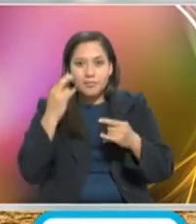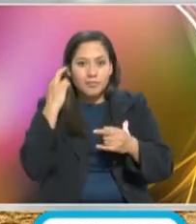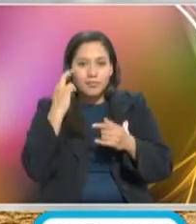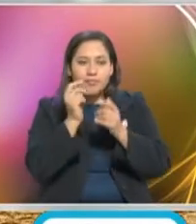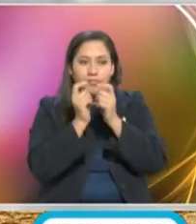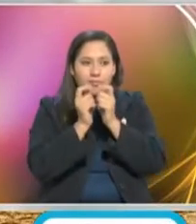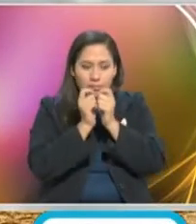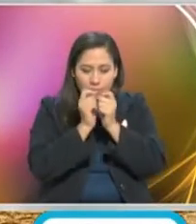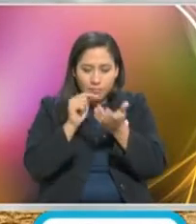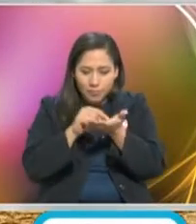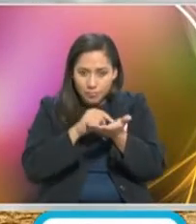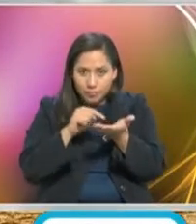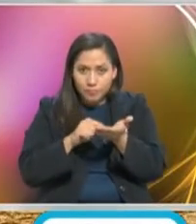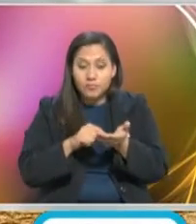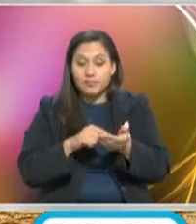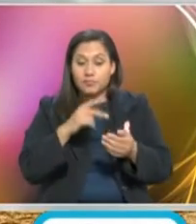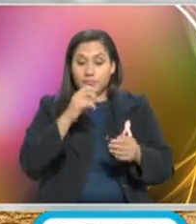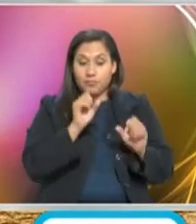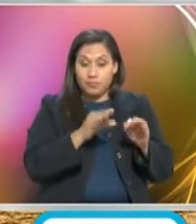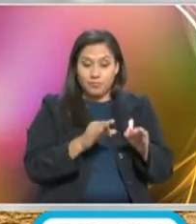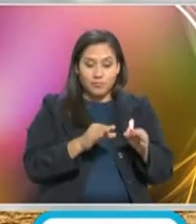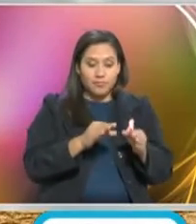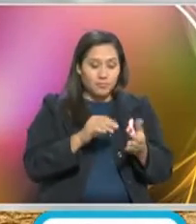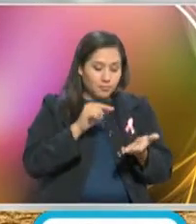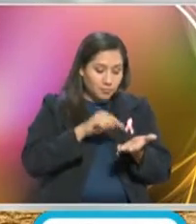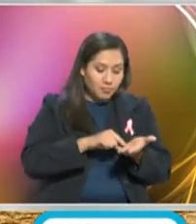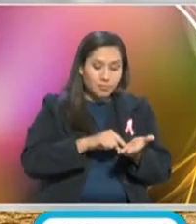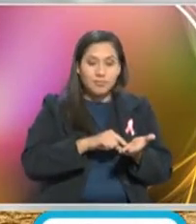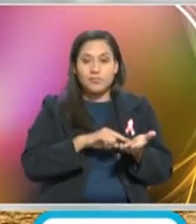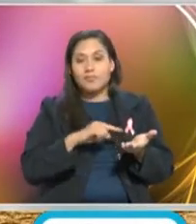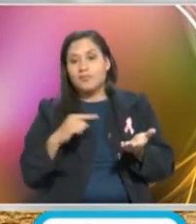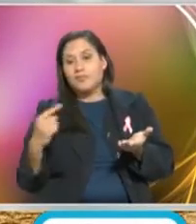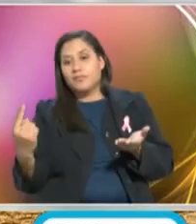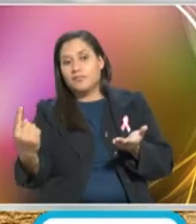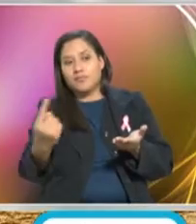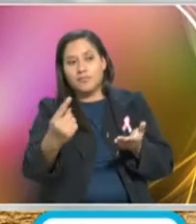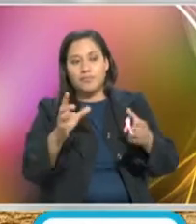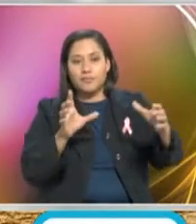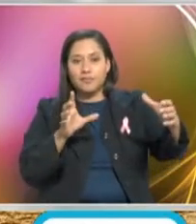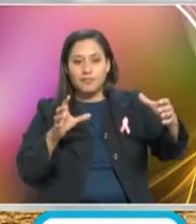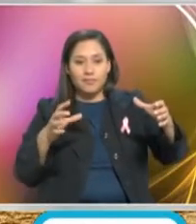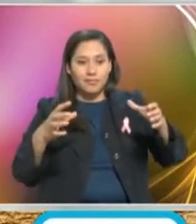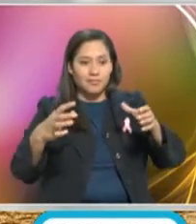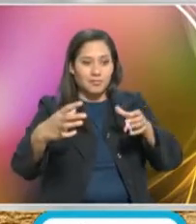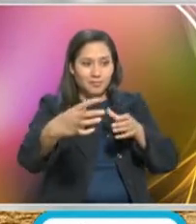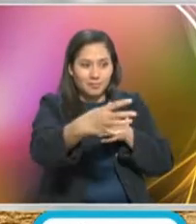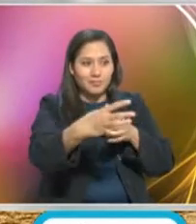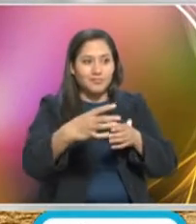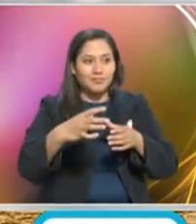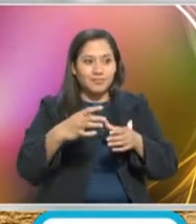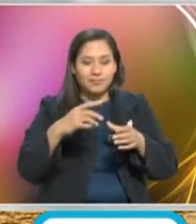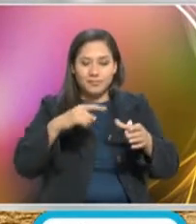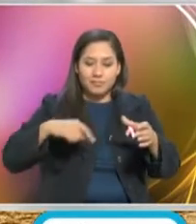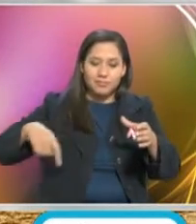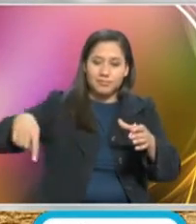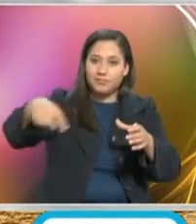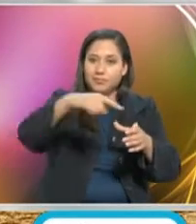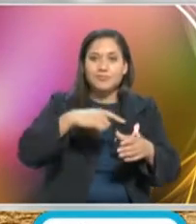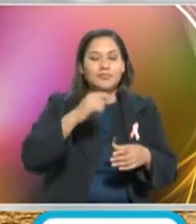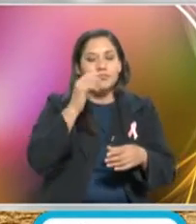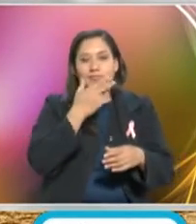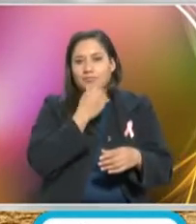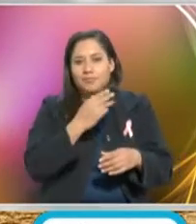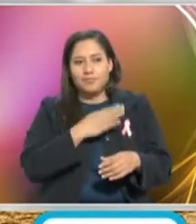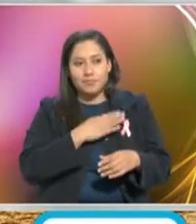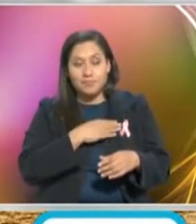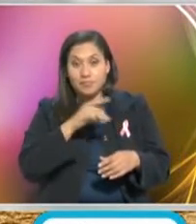que le prendía desde el escritorio y le daba toda la vuelta a la oficina. Toda la vía iba clavada en una cornisa alrededor. Era un hombre maravilloso.